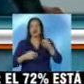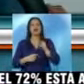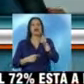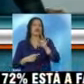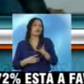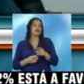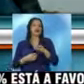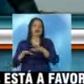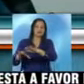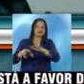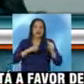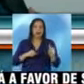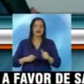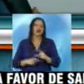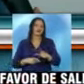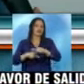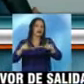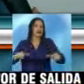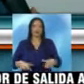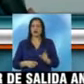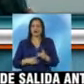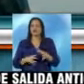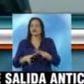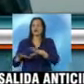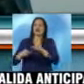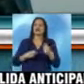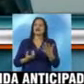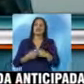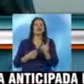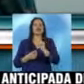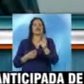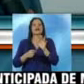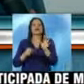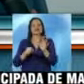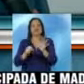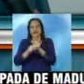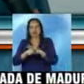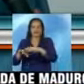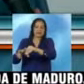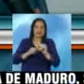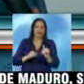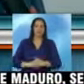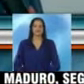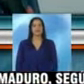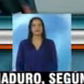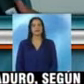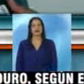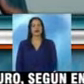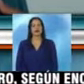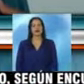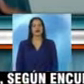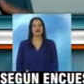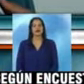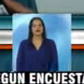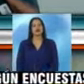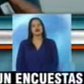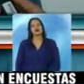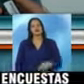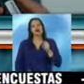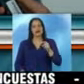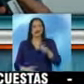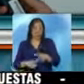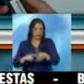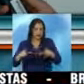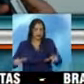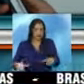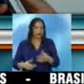de área pública, porque no ha sido un desalojo, ha sido una desocupación de área pública, esta desocupación del área pública implica